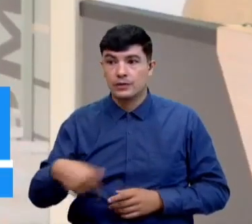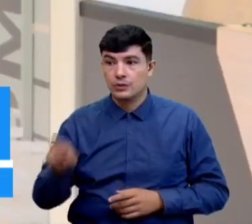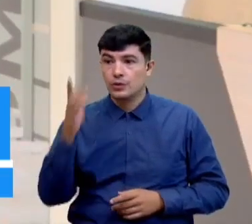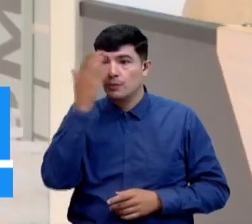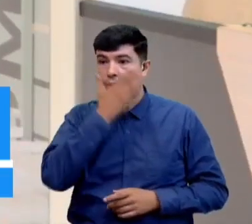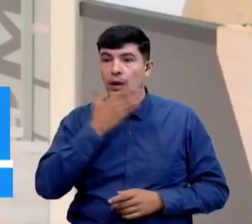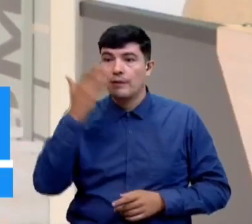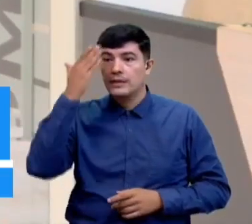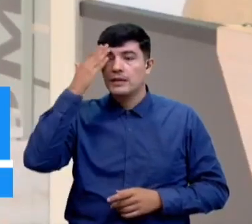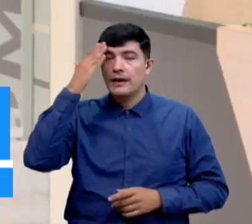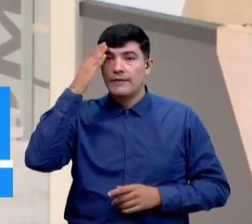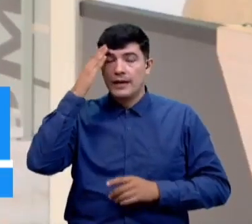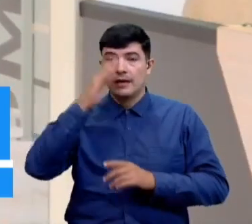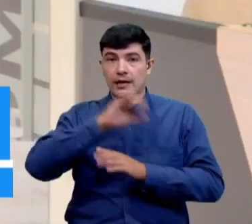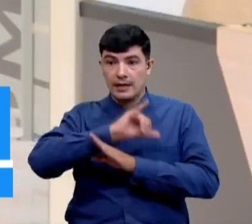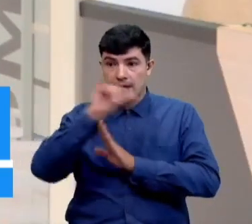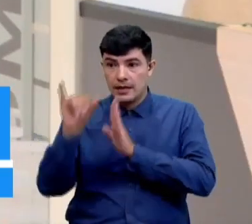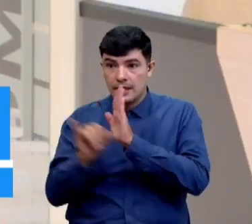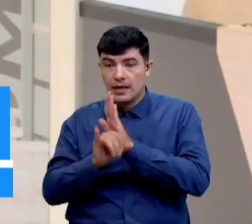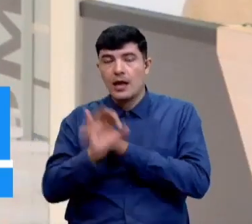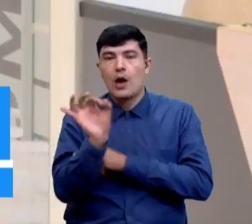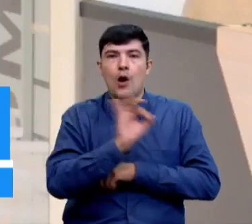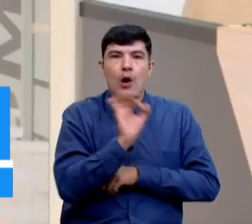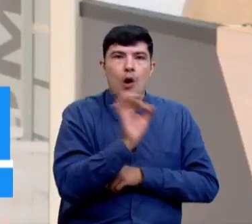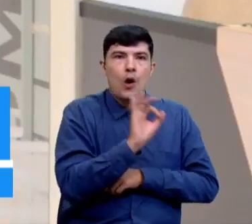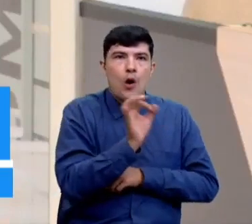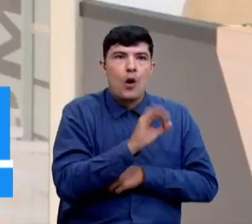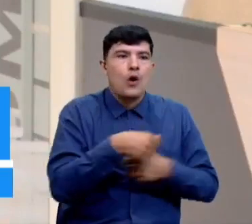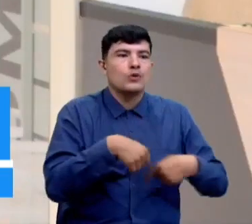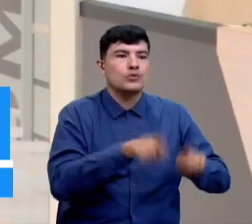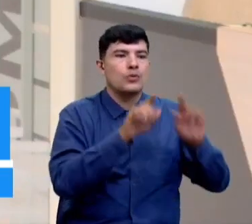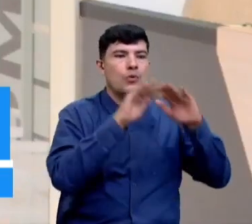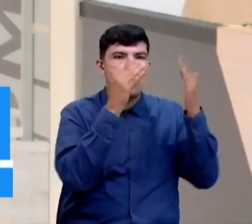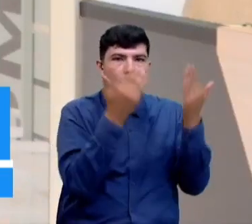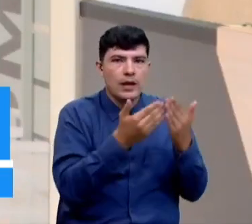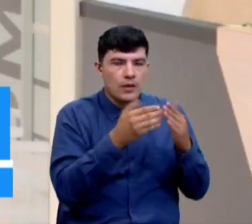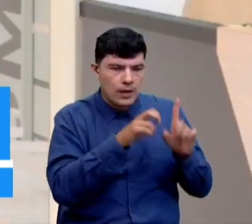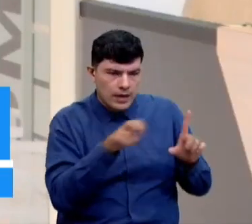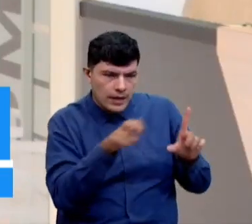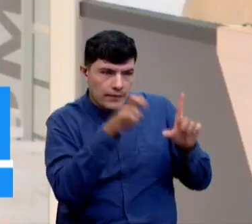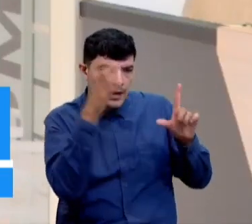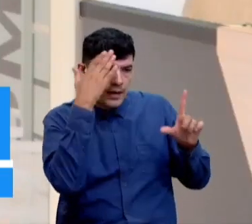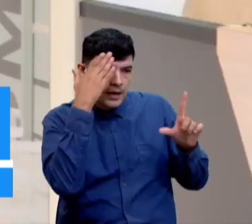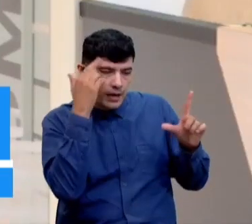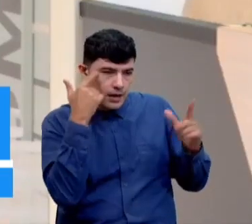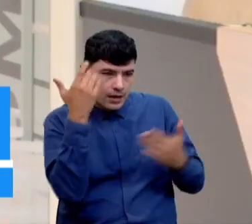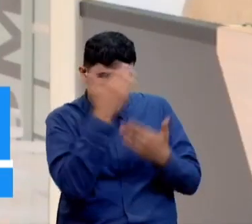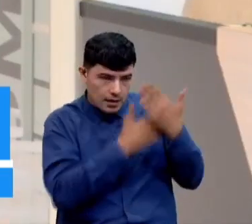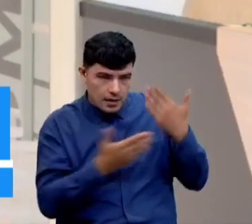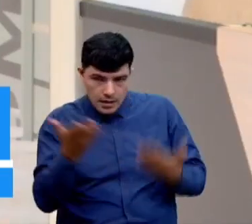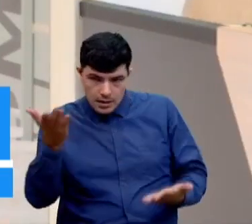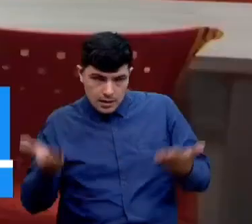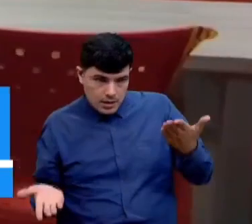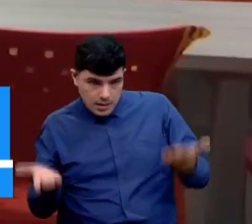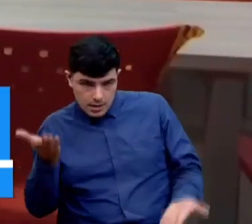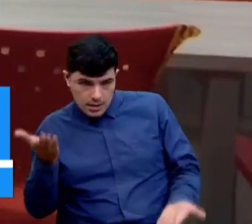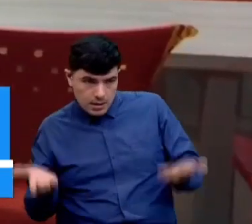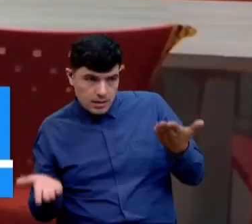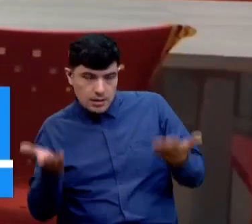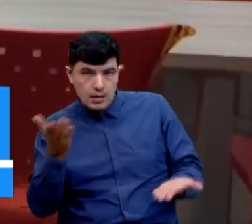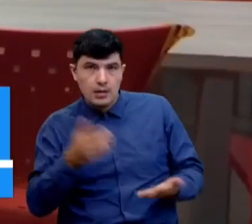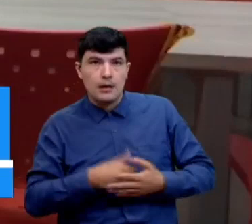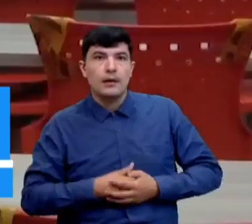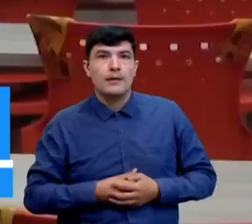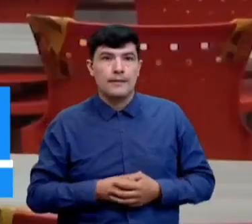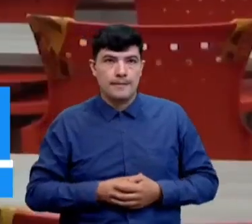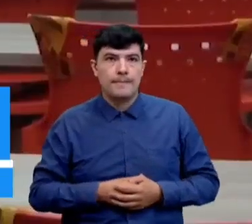11 como el desempeño relativo en su colegio. Eso significa que se va a comparar el resultado del aspirante